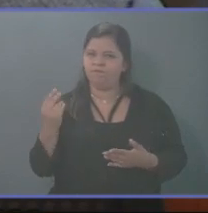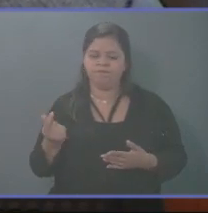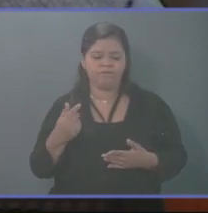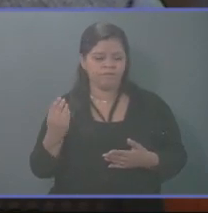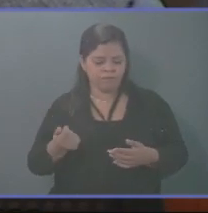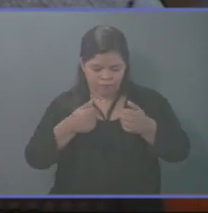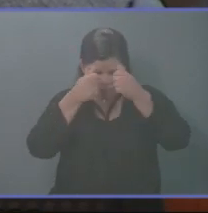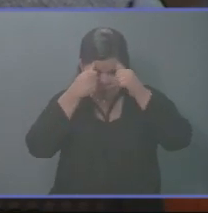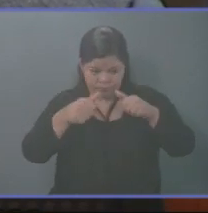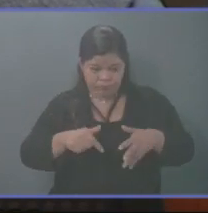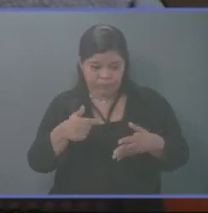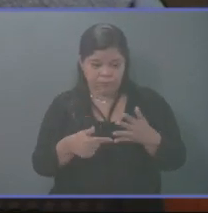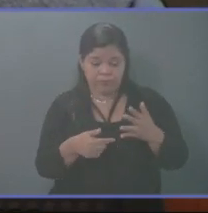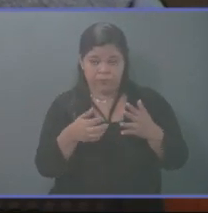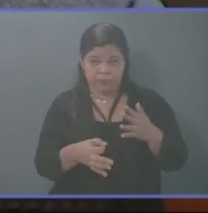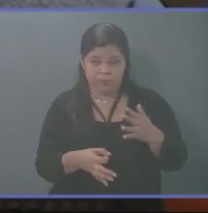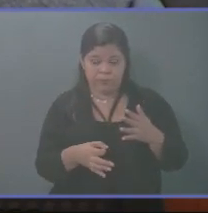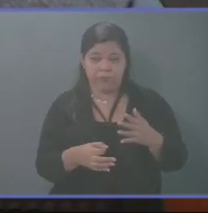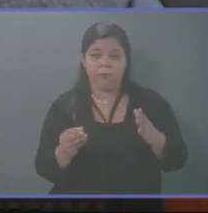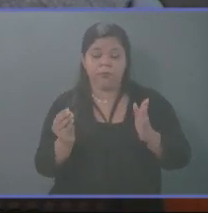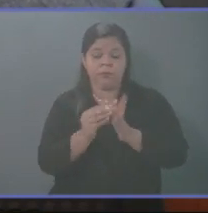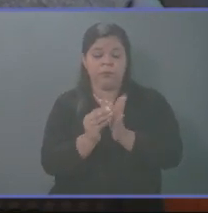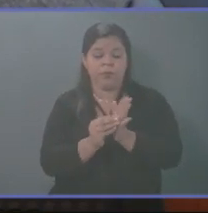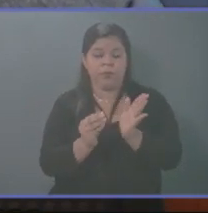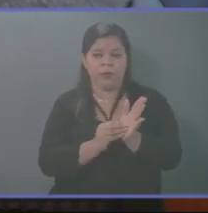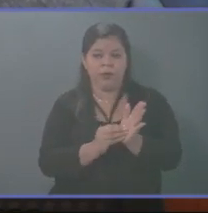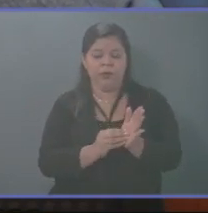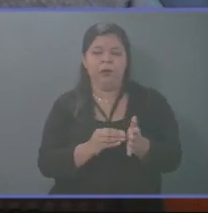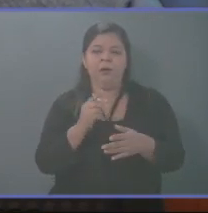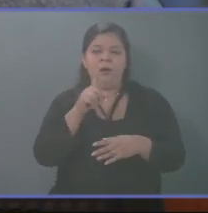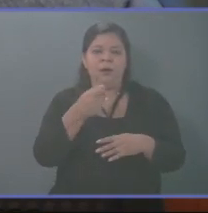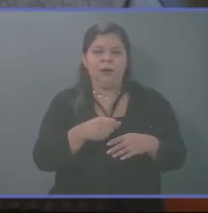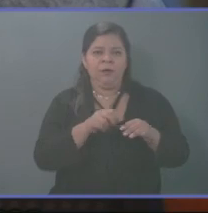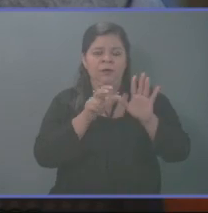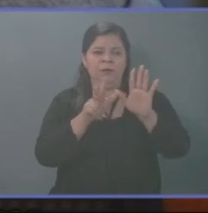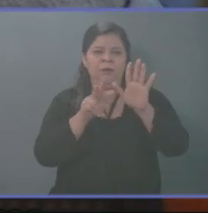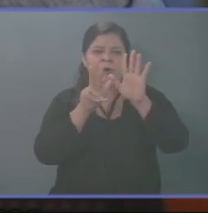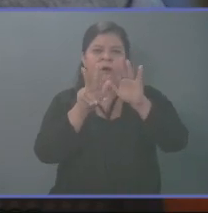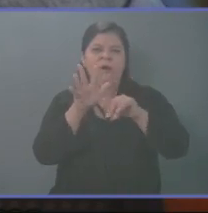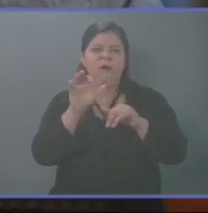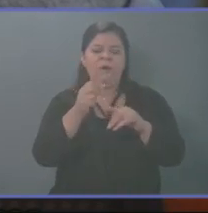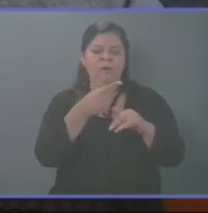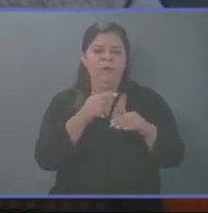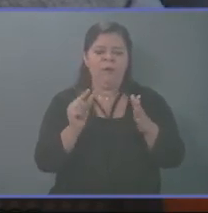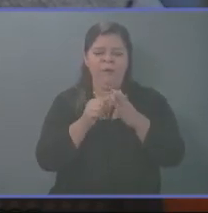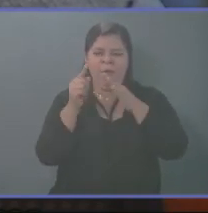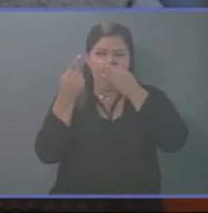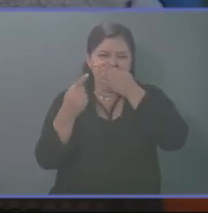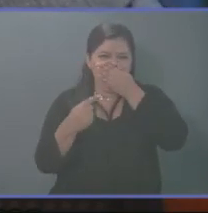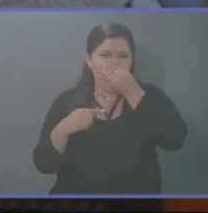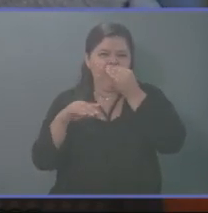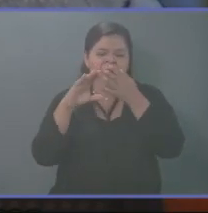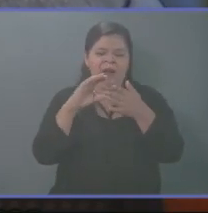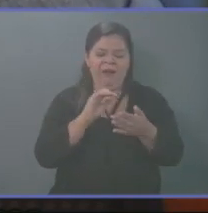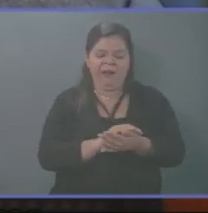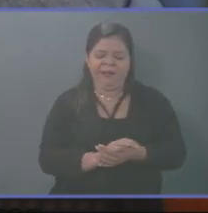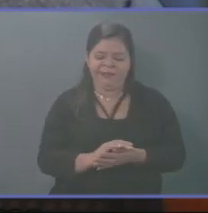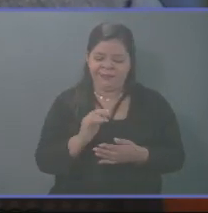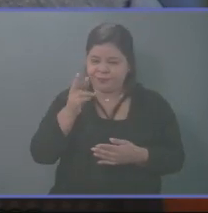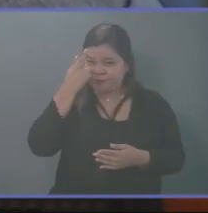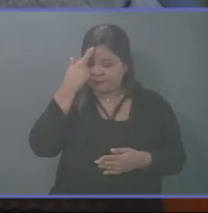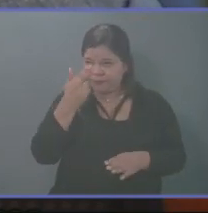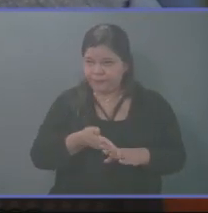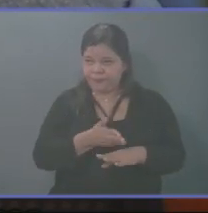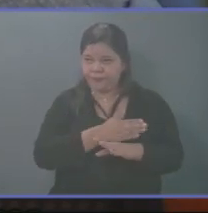la cual contraviene el contenido del artículo 135, inciso primero de la Constitución. En razón